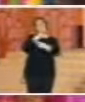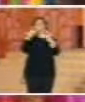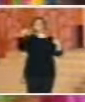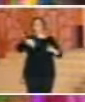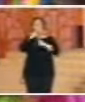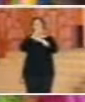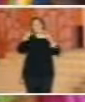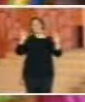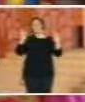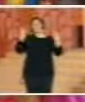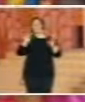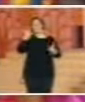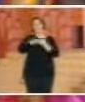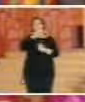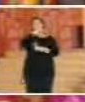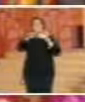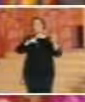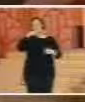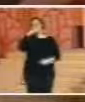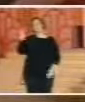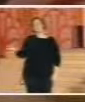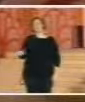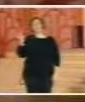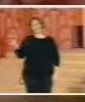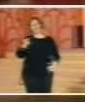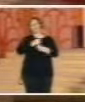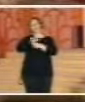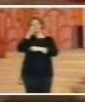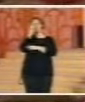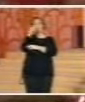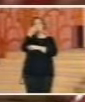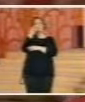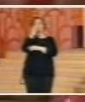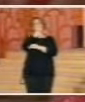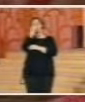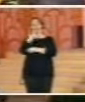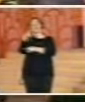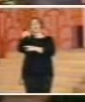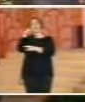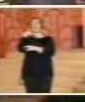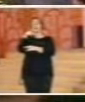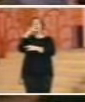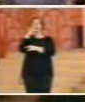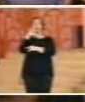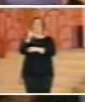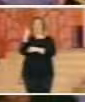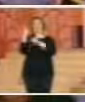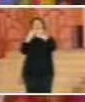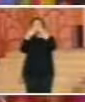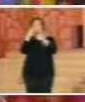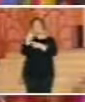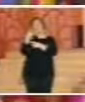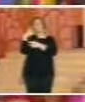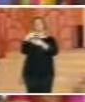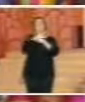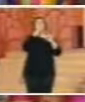este año es un año de aniversario. Nuestro querido Charlot, nuestro querido Tomás Pérez y Manolo García, cómo no. Para ellos tres, para todas